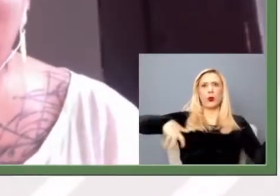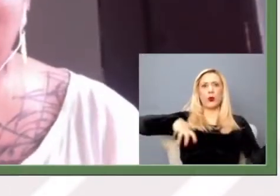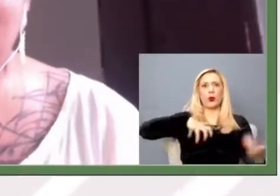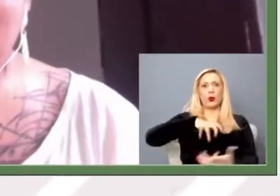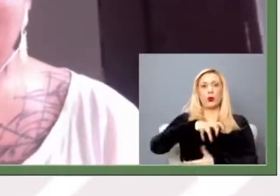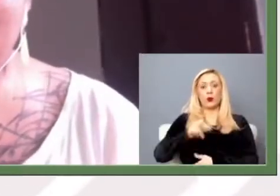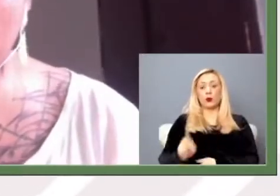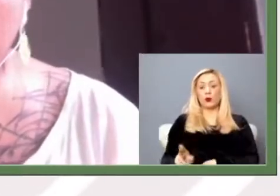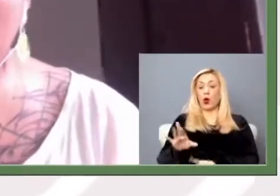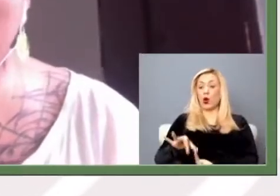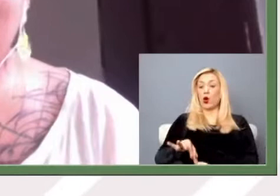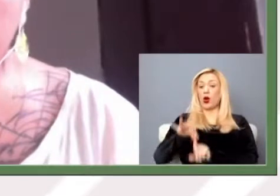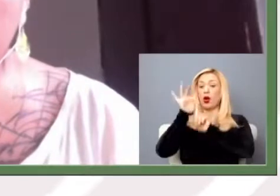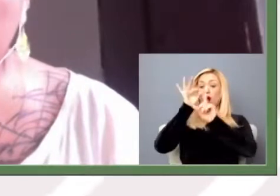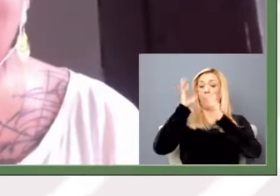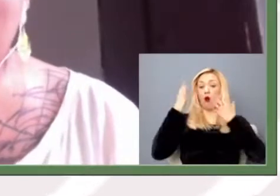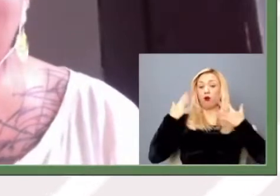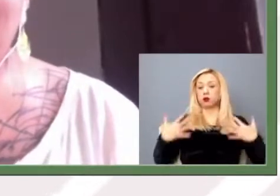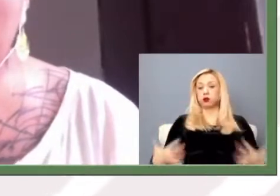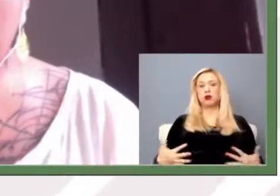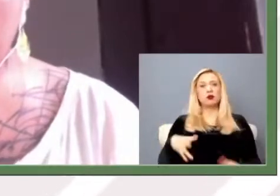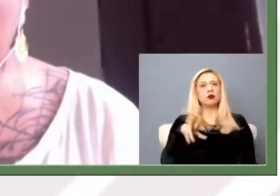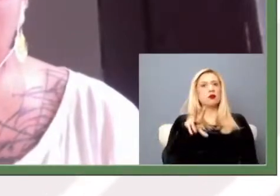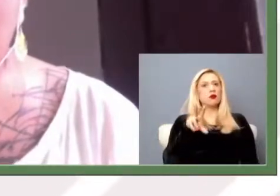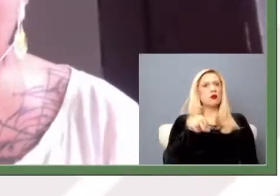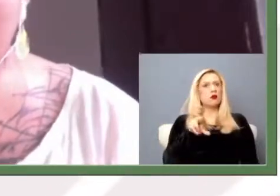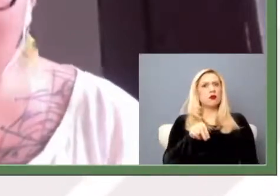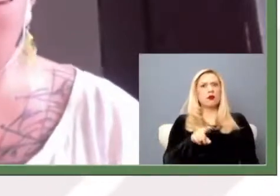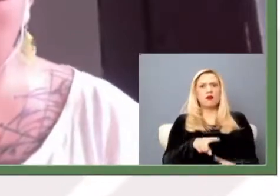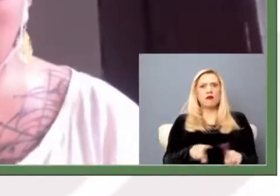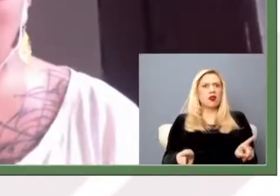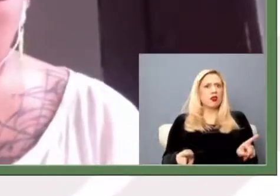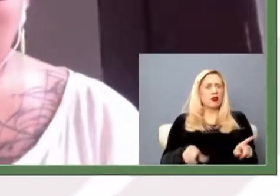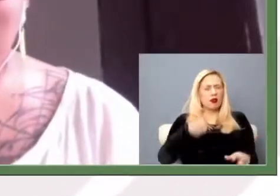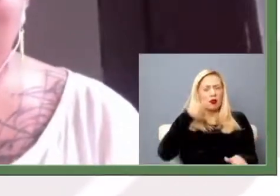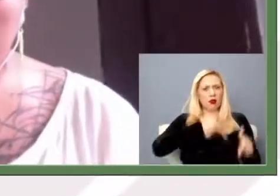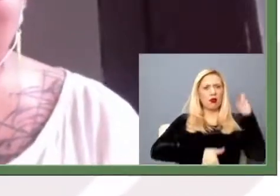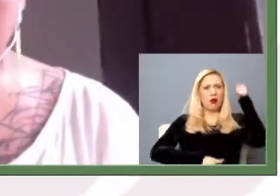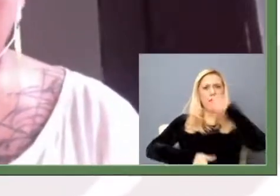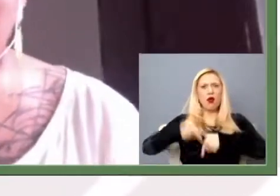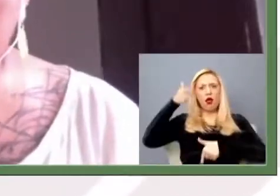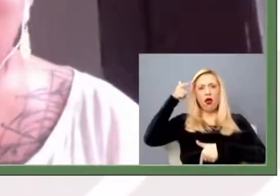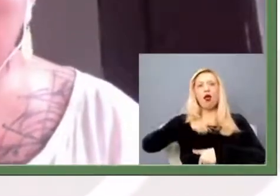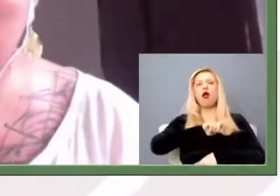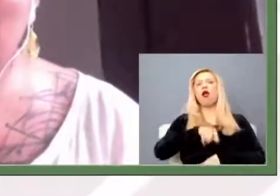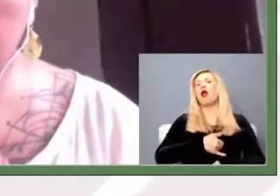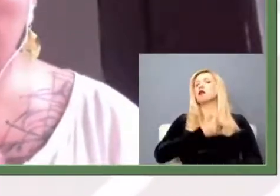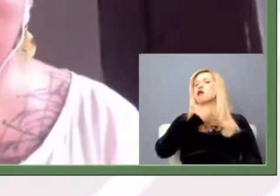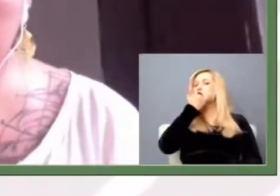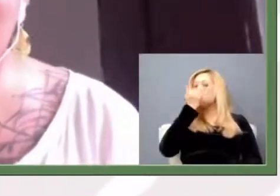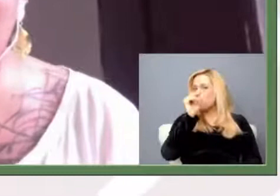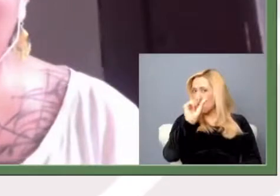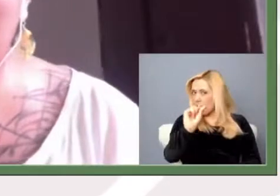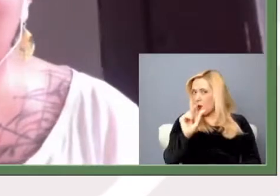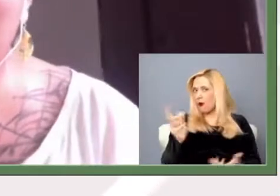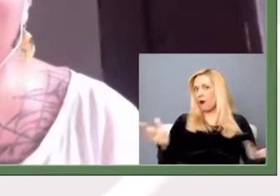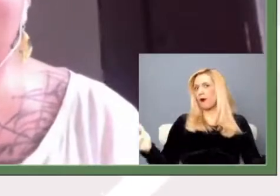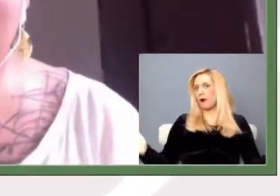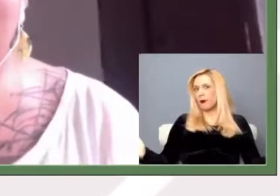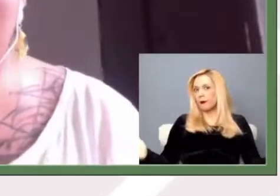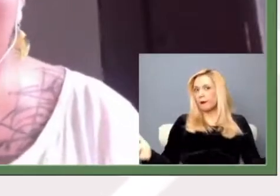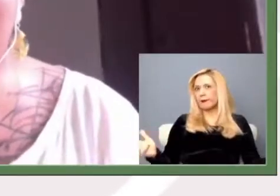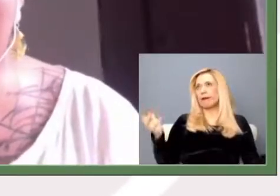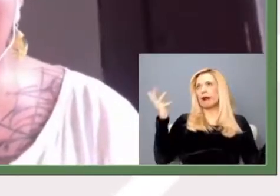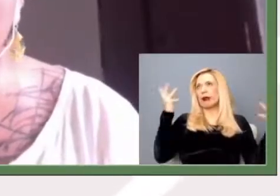a partir de eso es que hemos reforzado los prejuicios que ya han existido en otros momentos, ¿no? Y